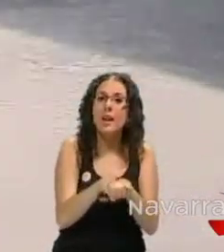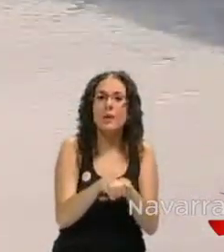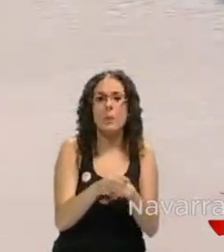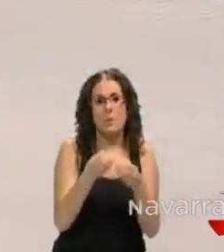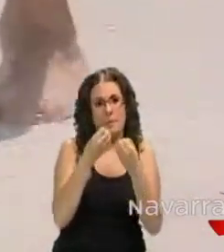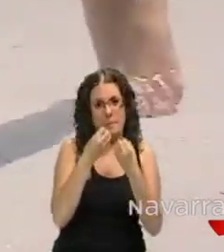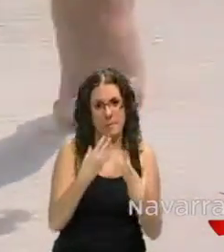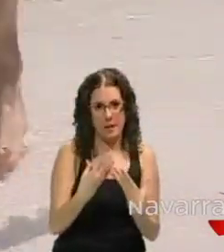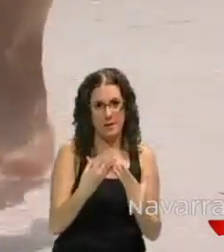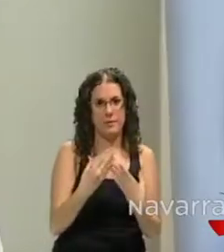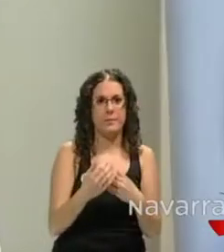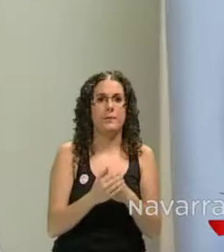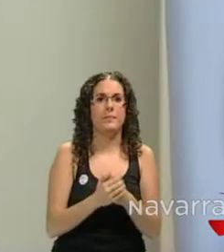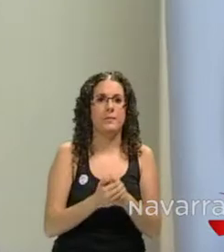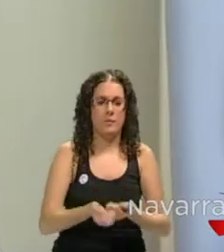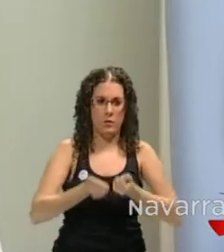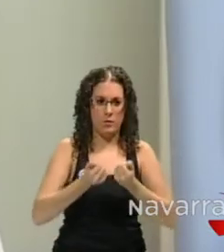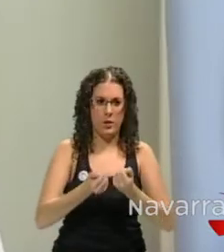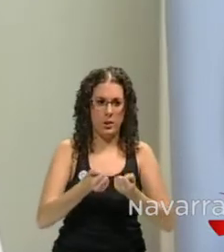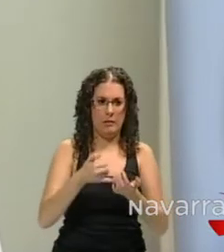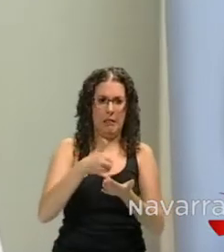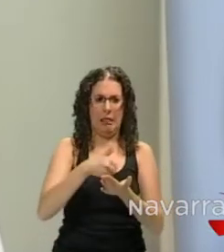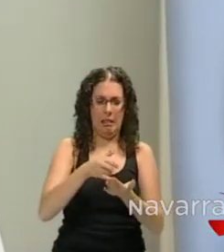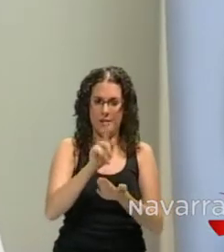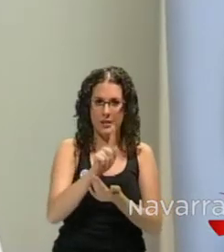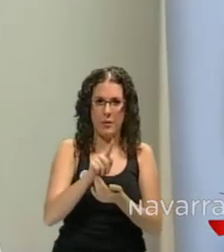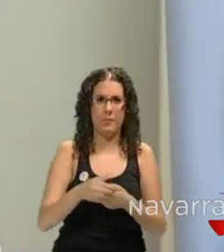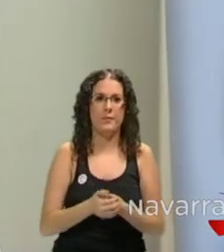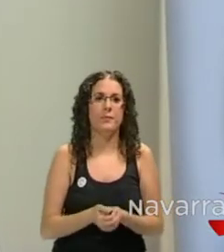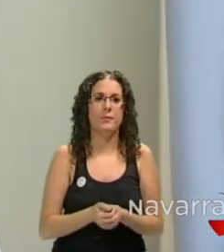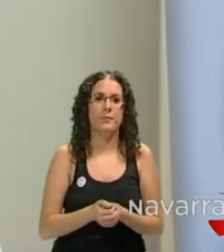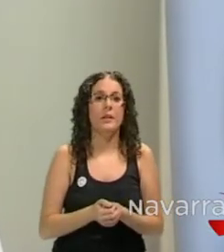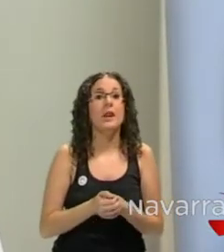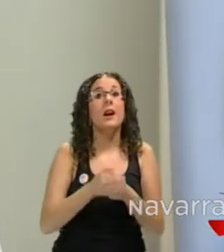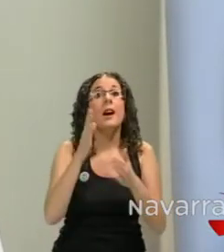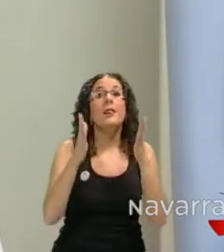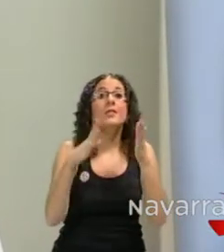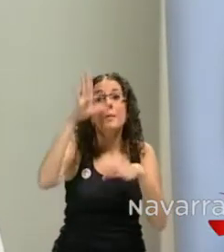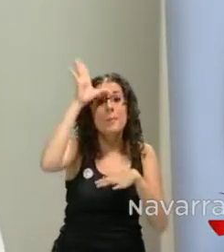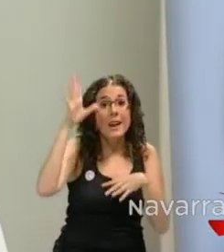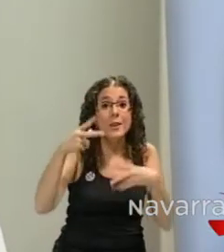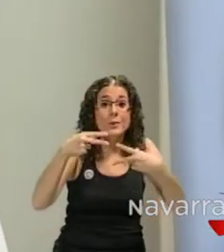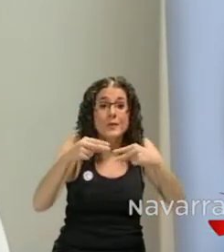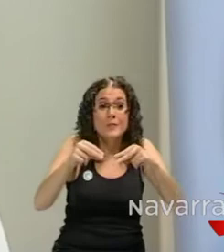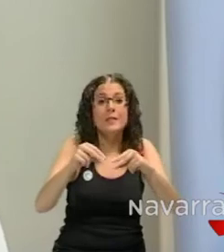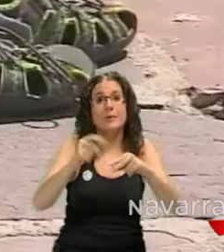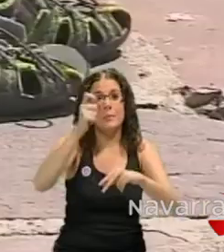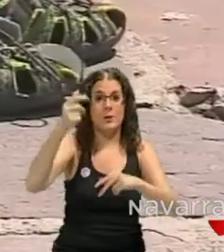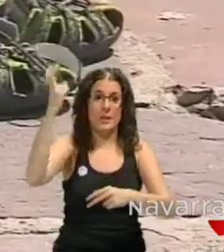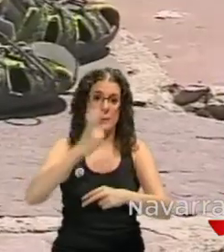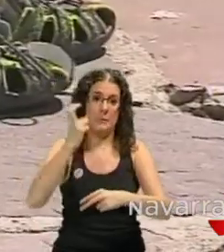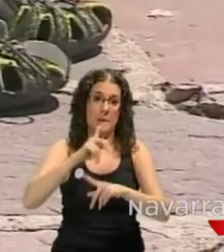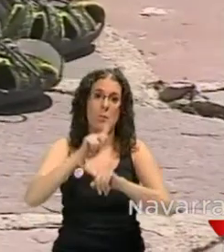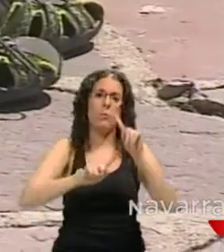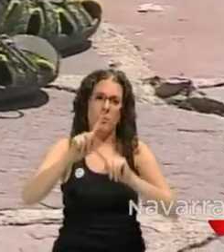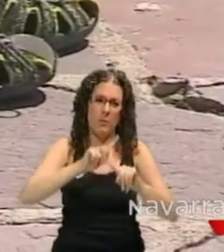algo de sujeción. Cuando ya empieza a acabar el verano se ve mucho de problemas musculares debido a una mala sujeción del calzado. Cuando